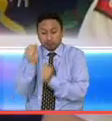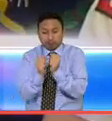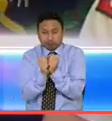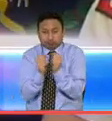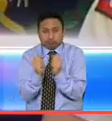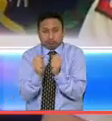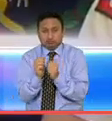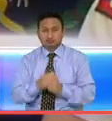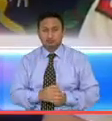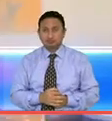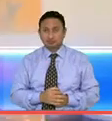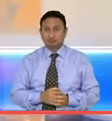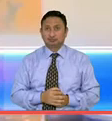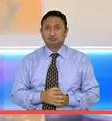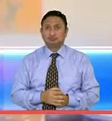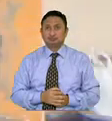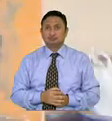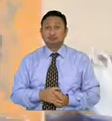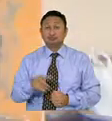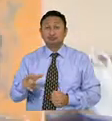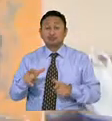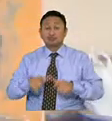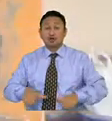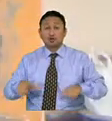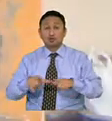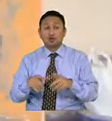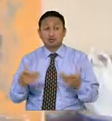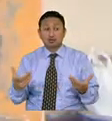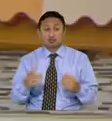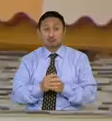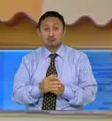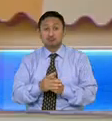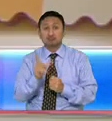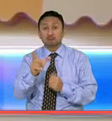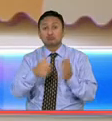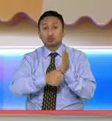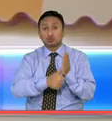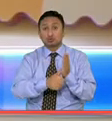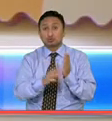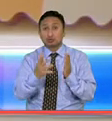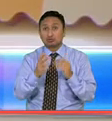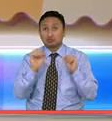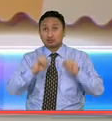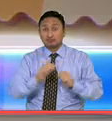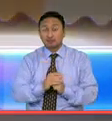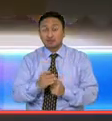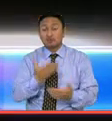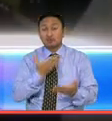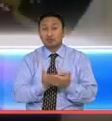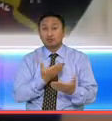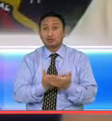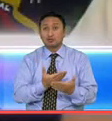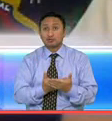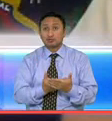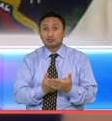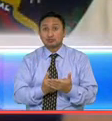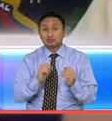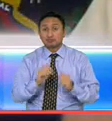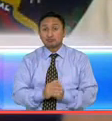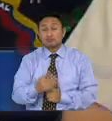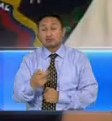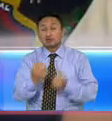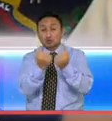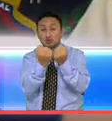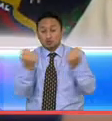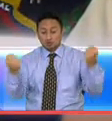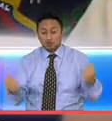otra habitación contigua. En el lugar no encontraron su cédula de identidad, pero sí algunas evidencias. Dos pedazos de sábana y un pedazo